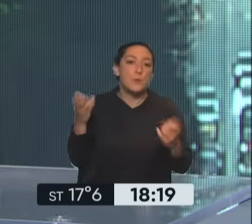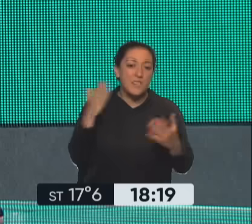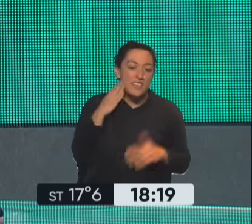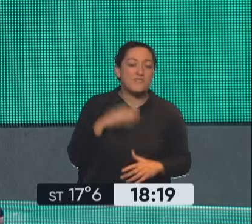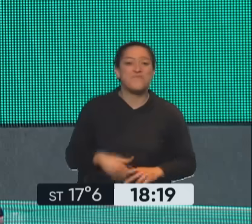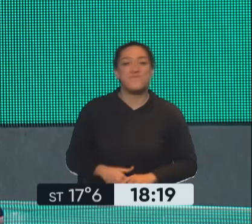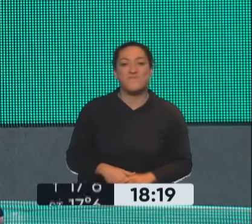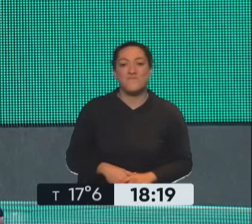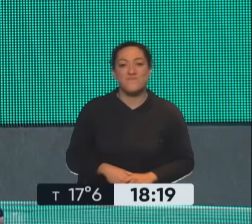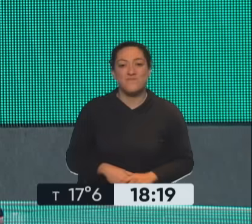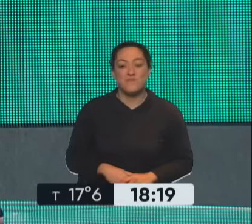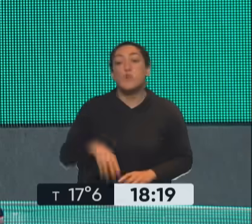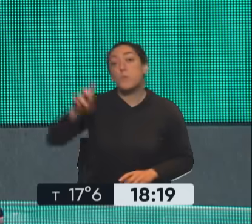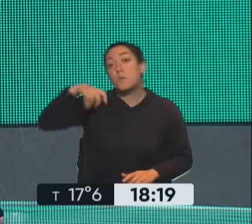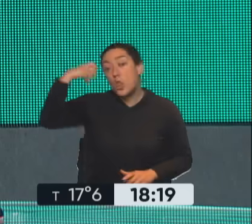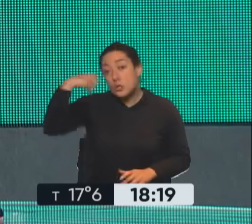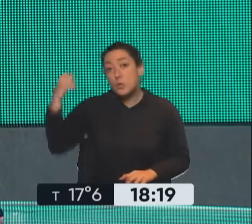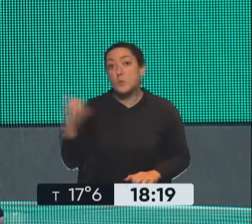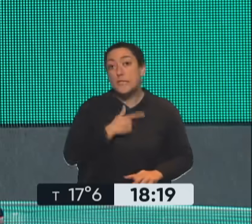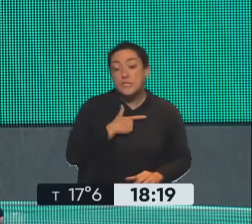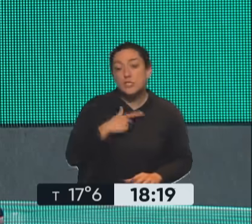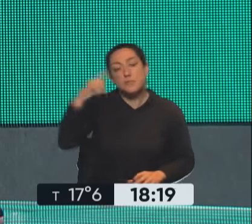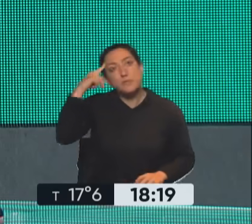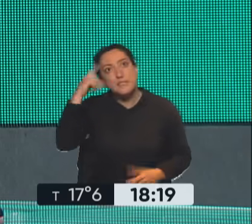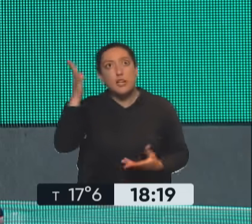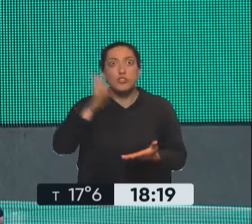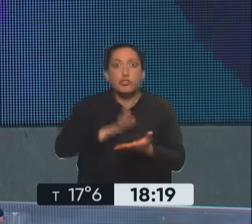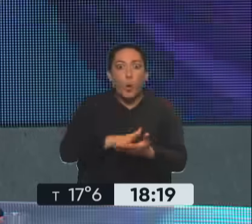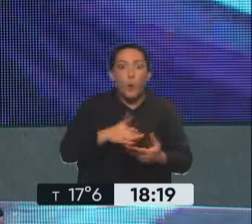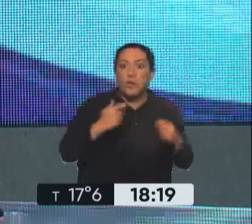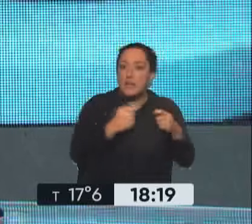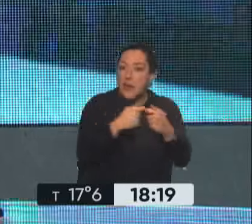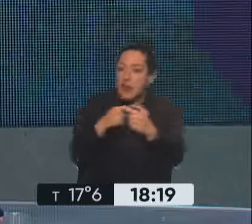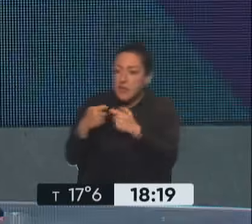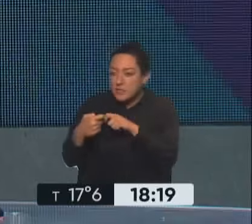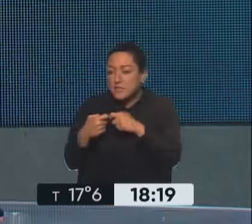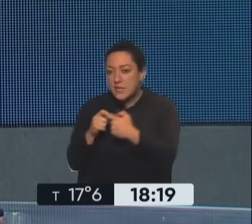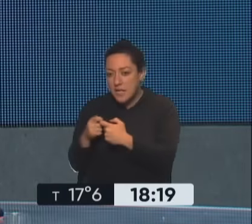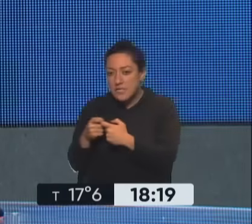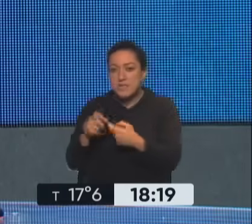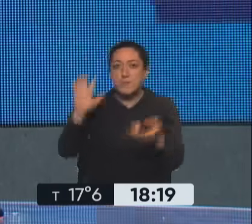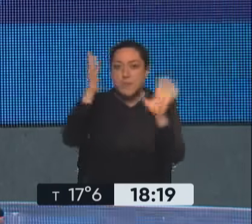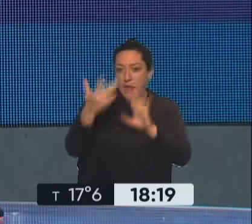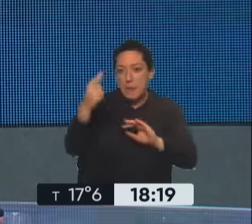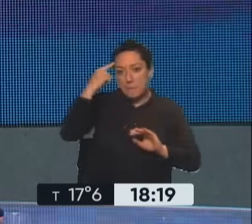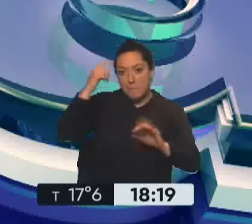Ahí producción pensó en esto de las alianzas que imagina, entre otros, Milei. Por